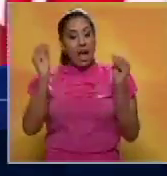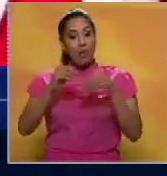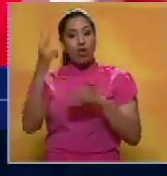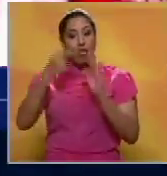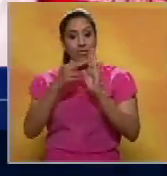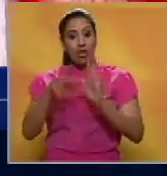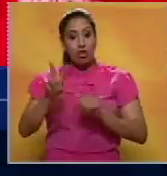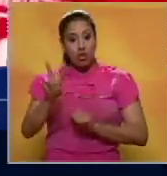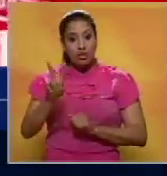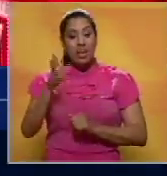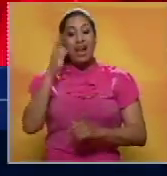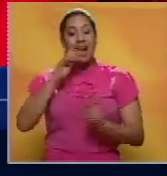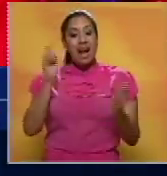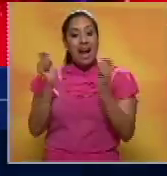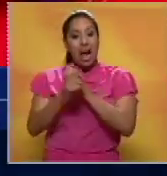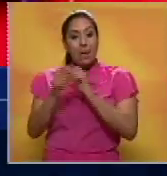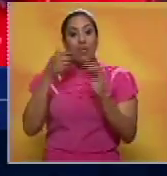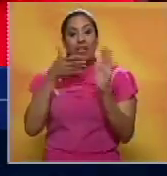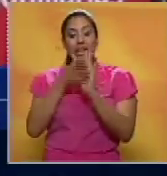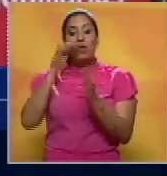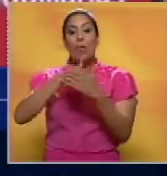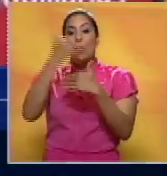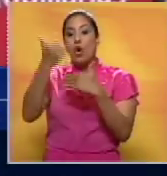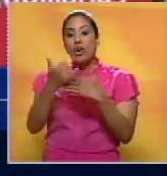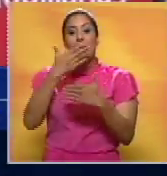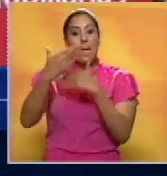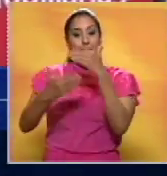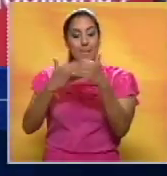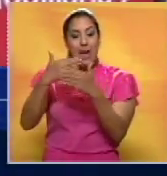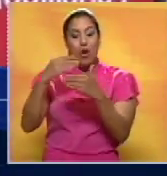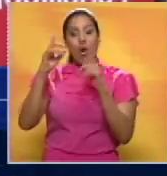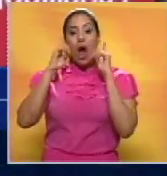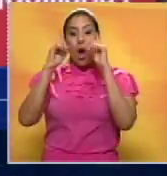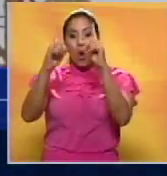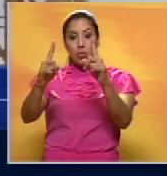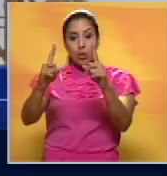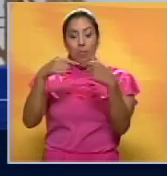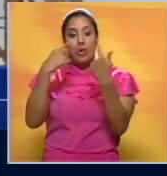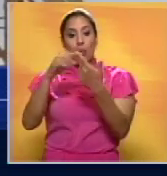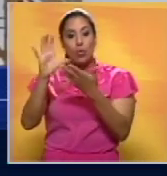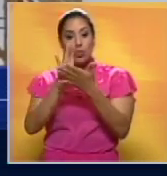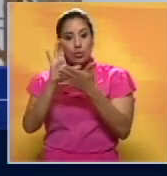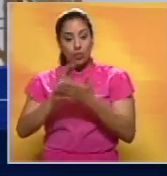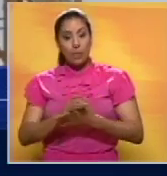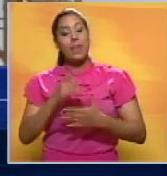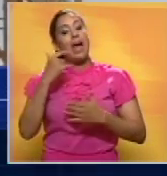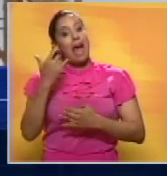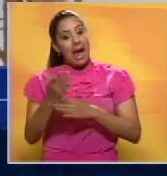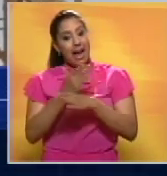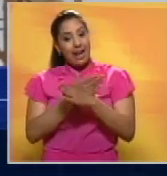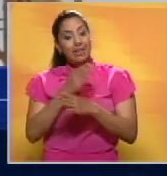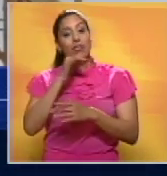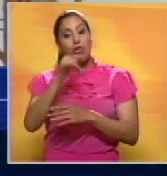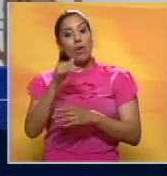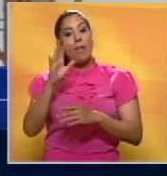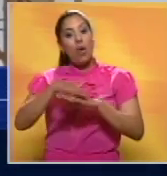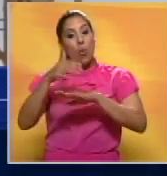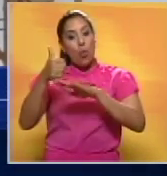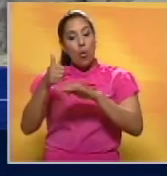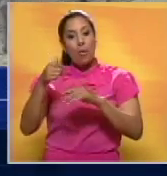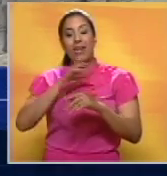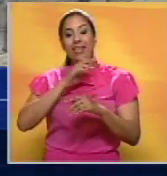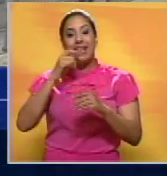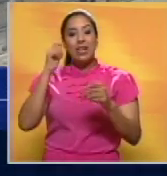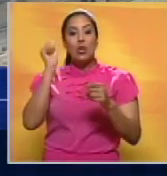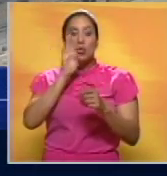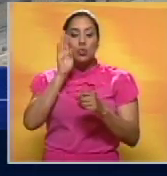en 2012 a cambio de adjudicar un proyecto de mejora de la carretera entre Cusco y la ciudad de Puno. Ante esto, fue acusado por